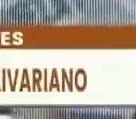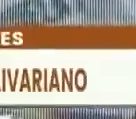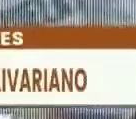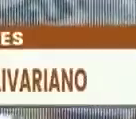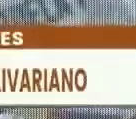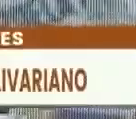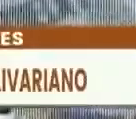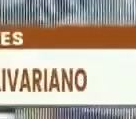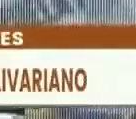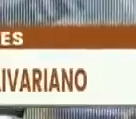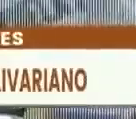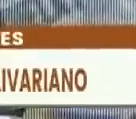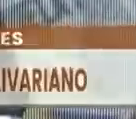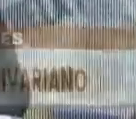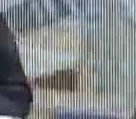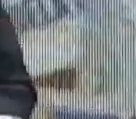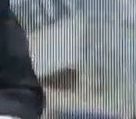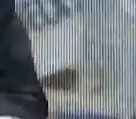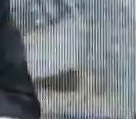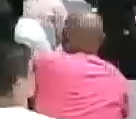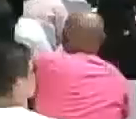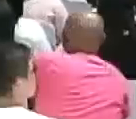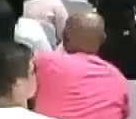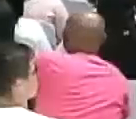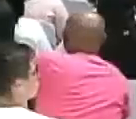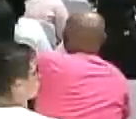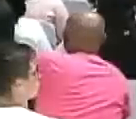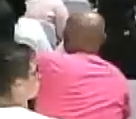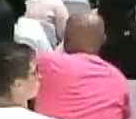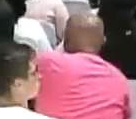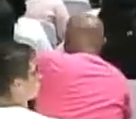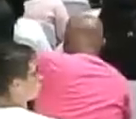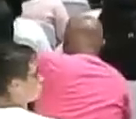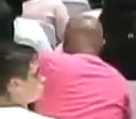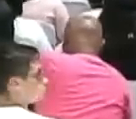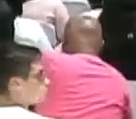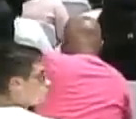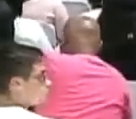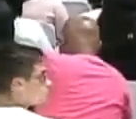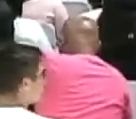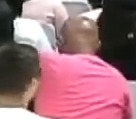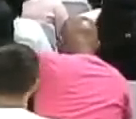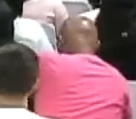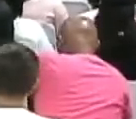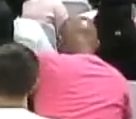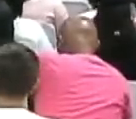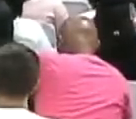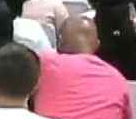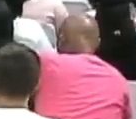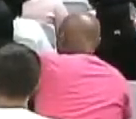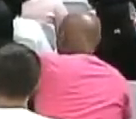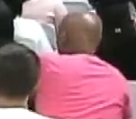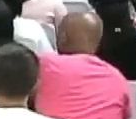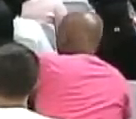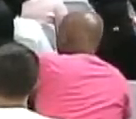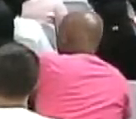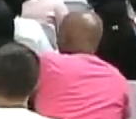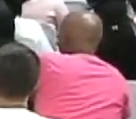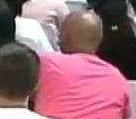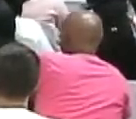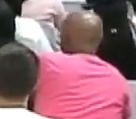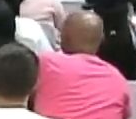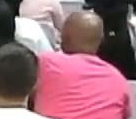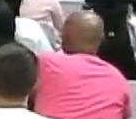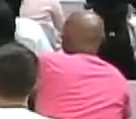la asamblea nacional de Venezuela el doctor Jorge Rodríguez Muy buenas tardes a todas y a todos cuando